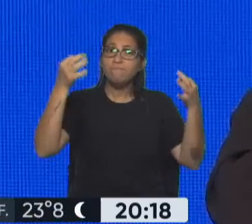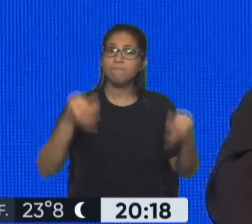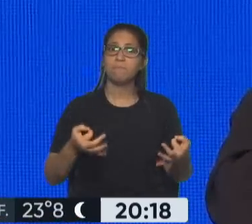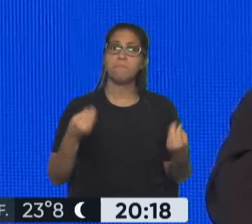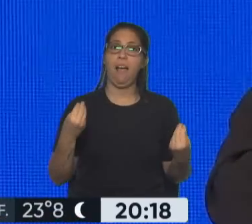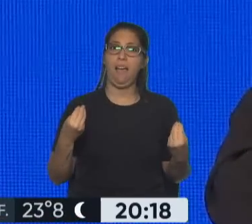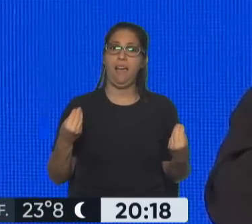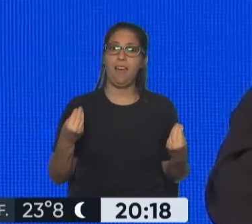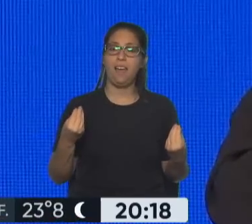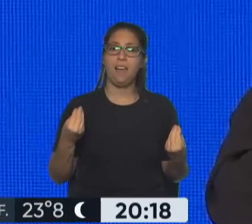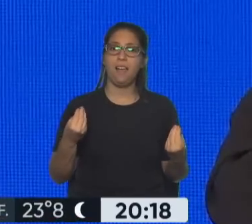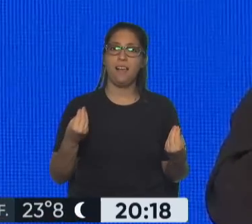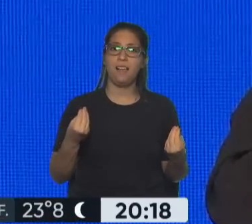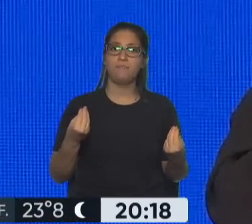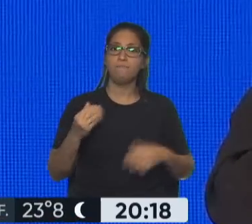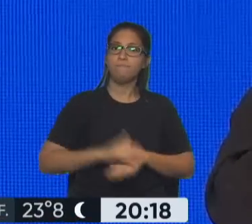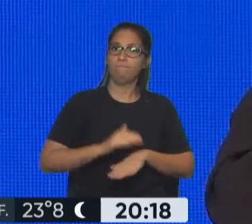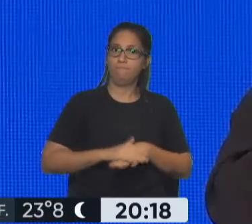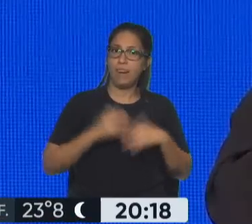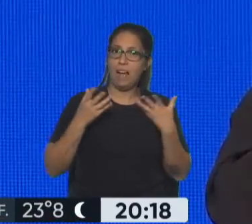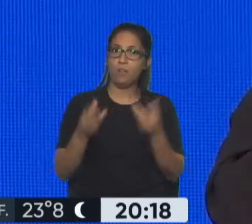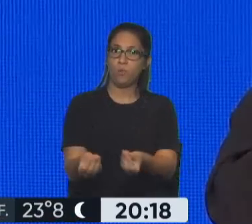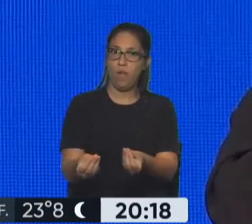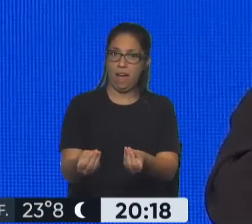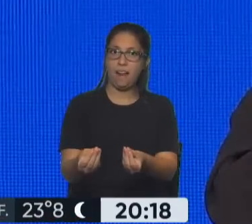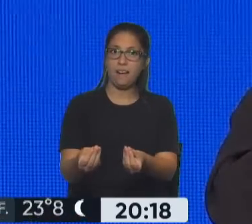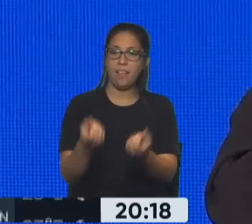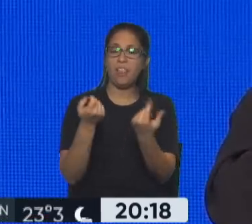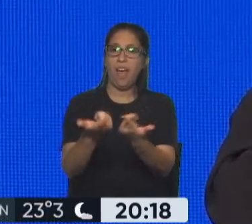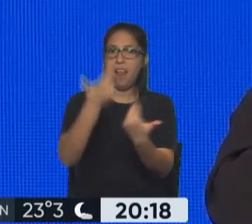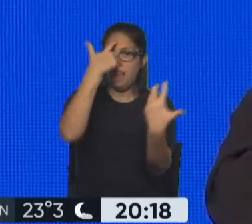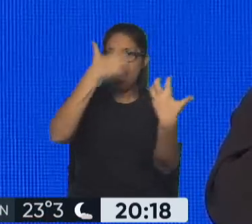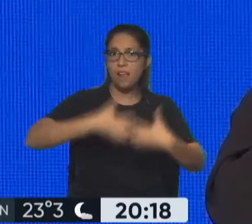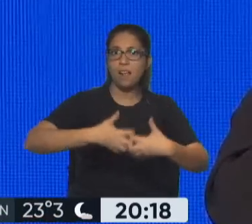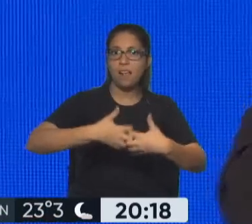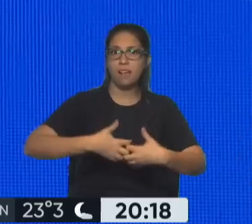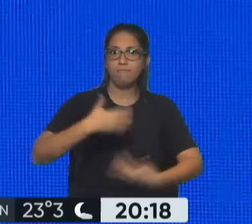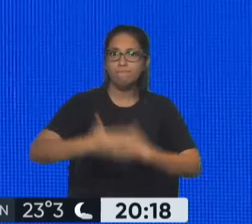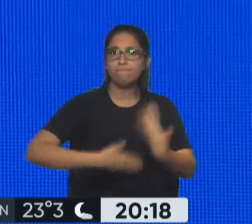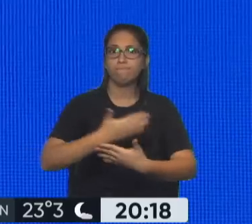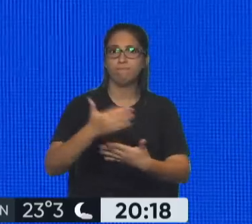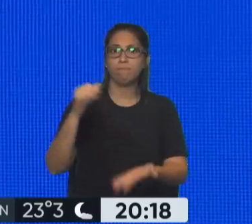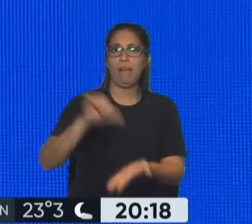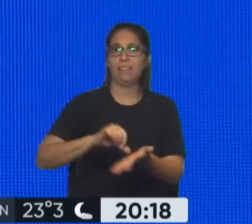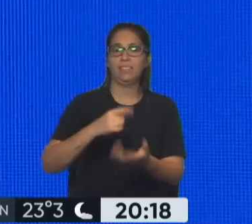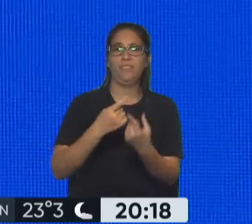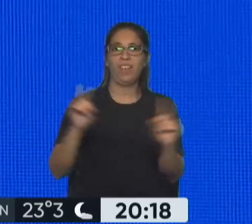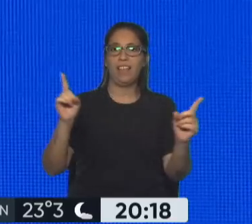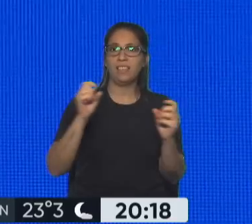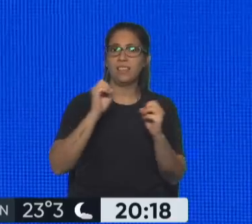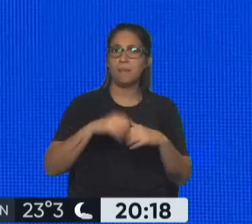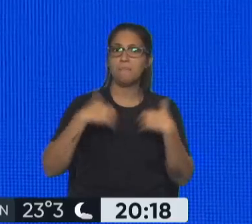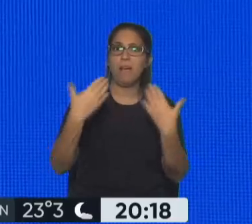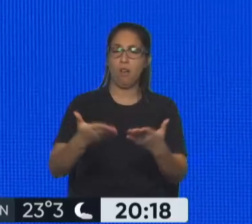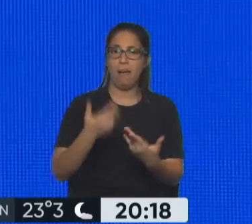para poder ayudar a pensar una sociedad, un país diferente y ver cómo